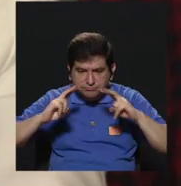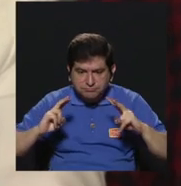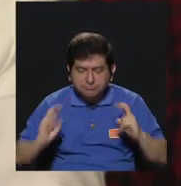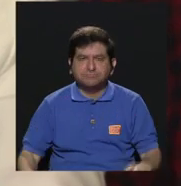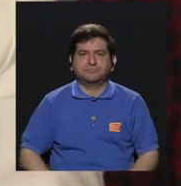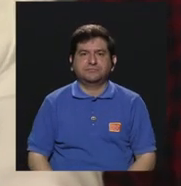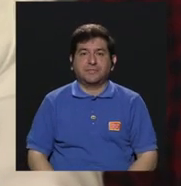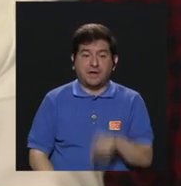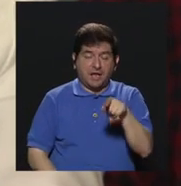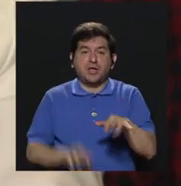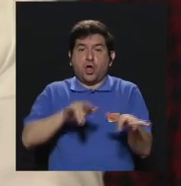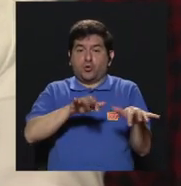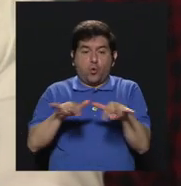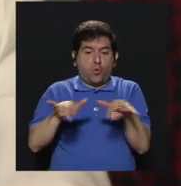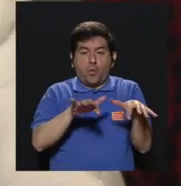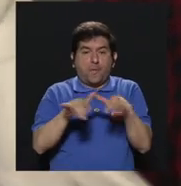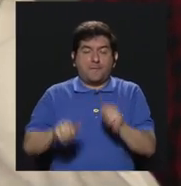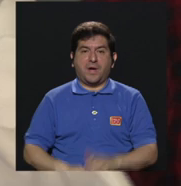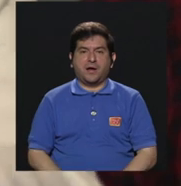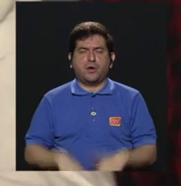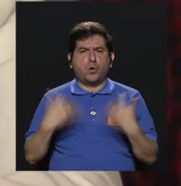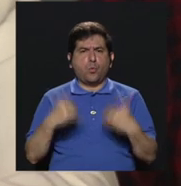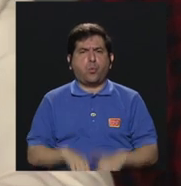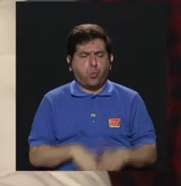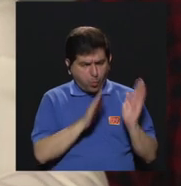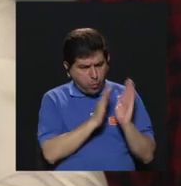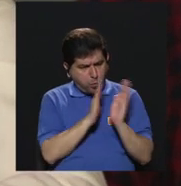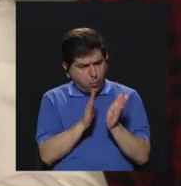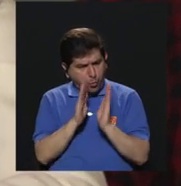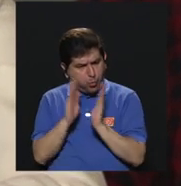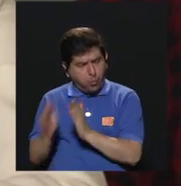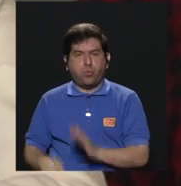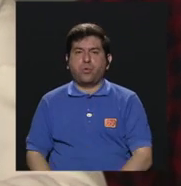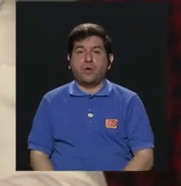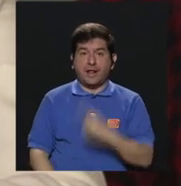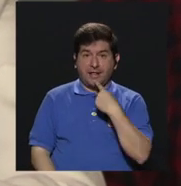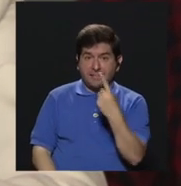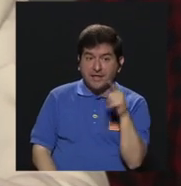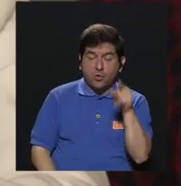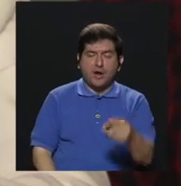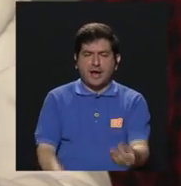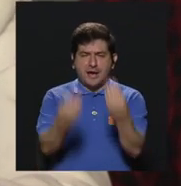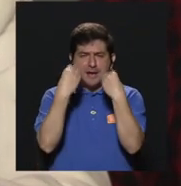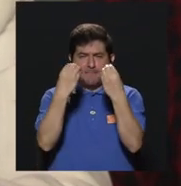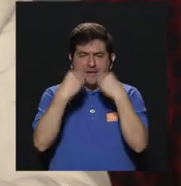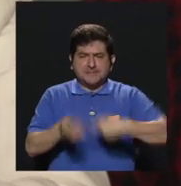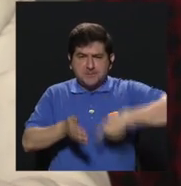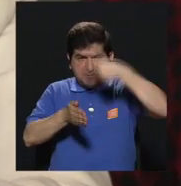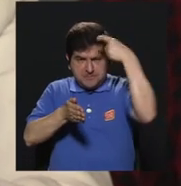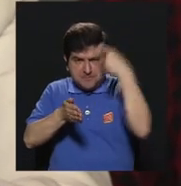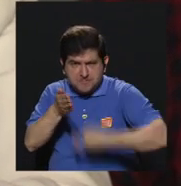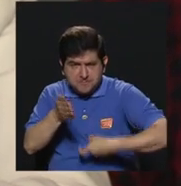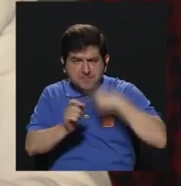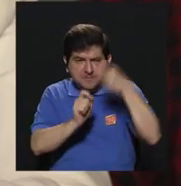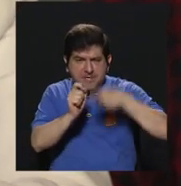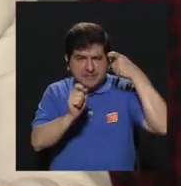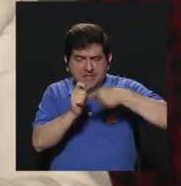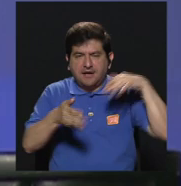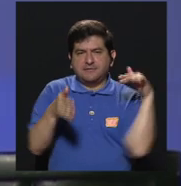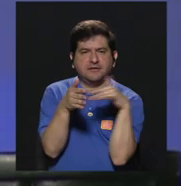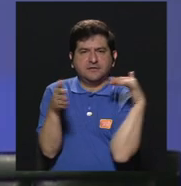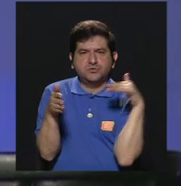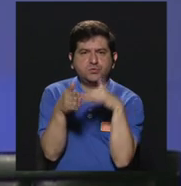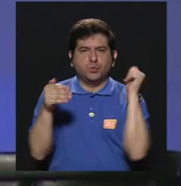A máquinas Remington, ordenados. Por eso digo que me enseñó la rigurosidad en el estudio.